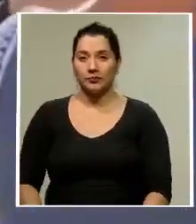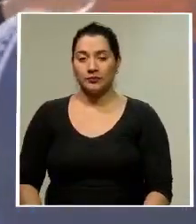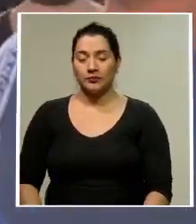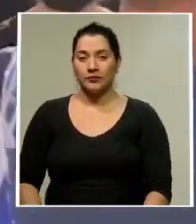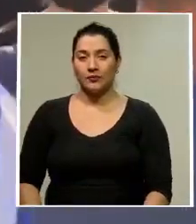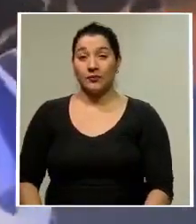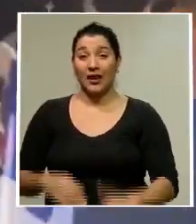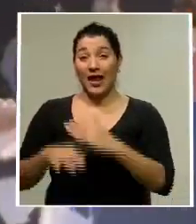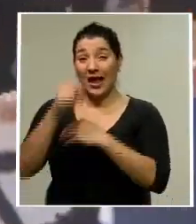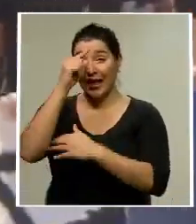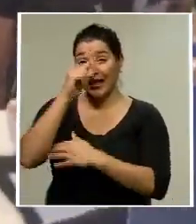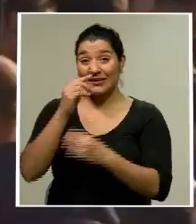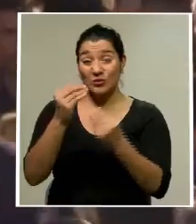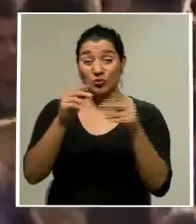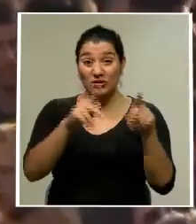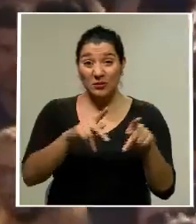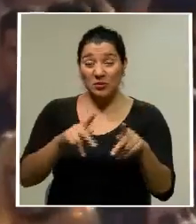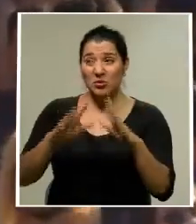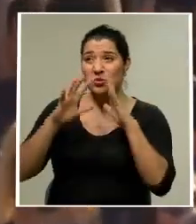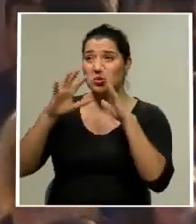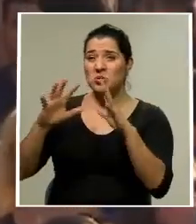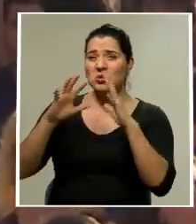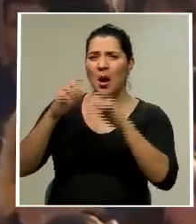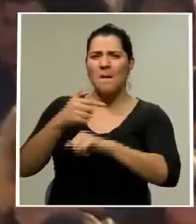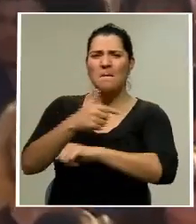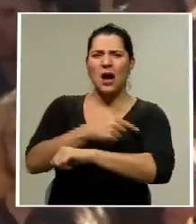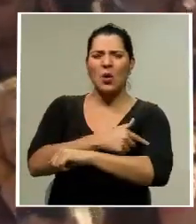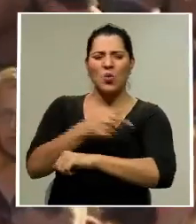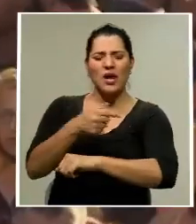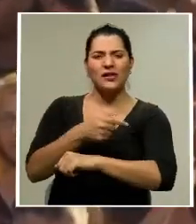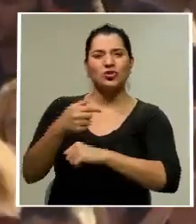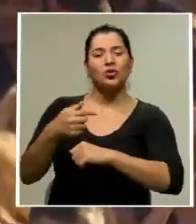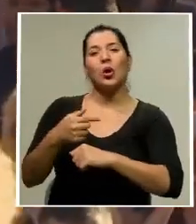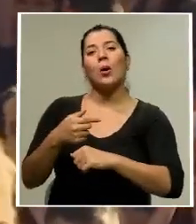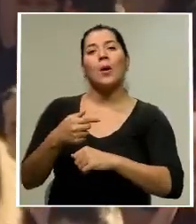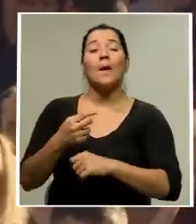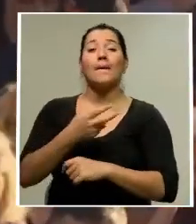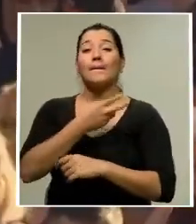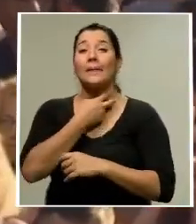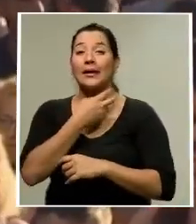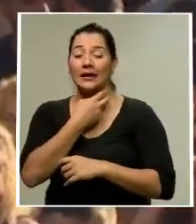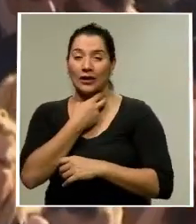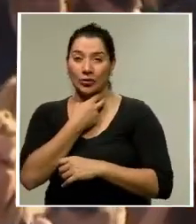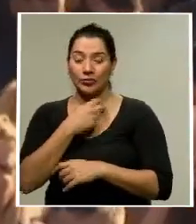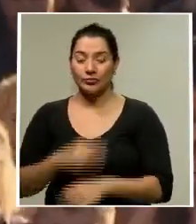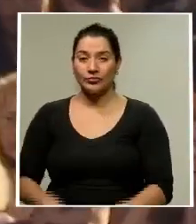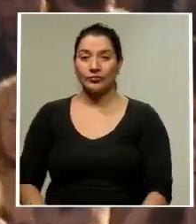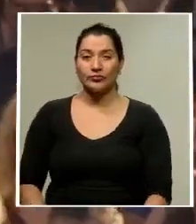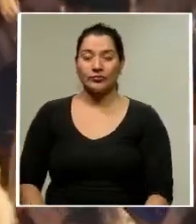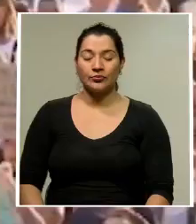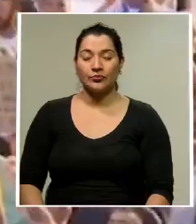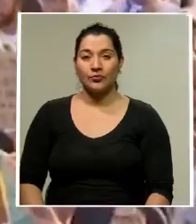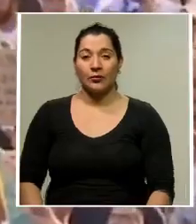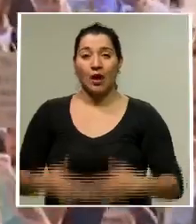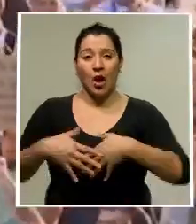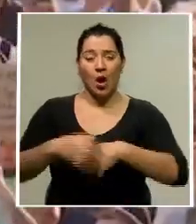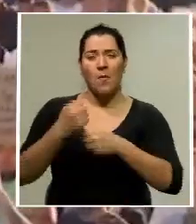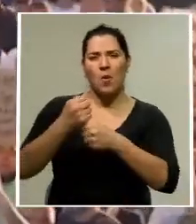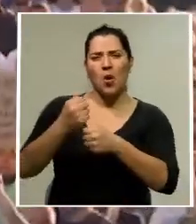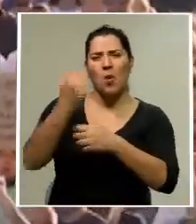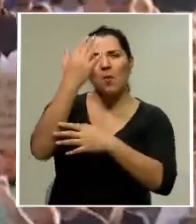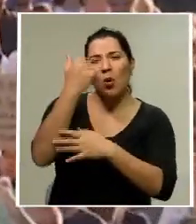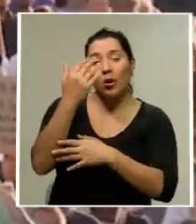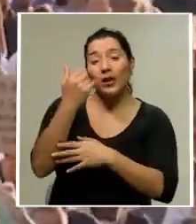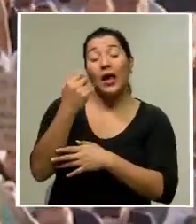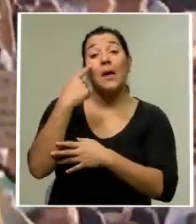En Grecia, miles de personas corearon "las vacunas son un veneno" frente al Parlamento en Atenas. La protesta se debe a la